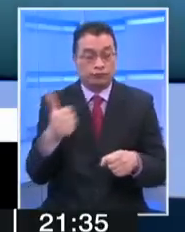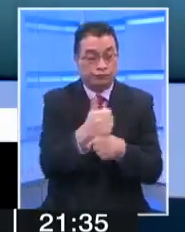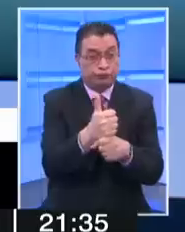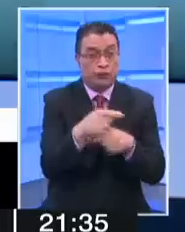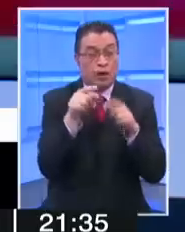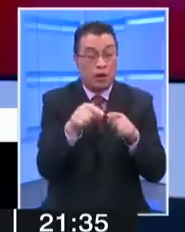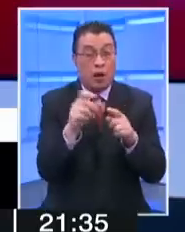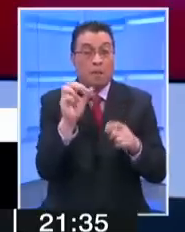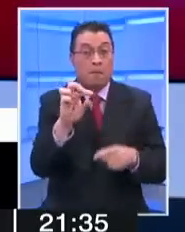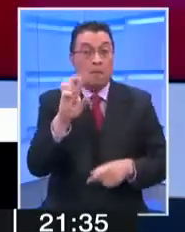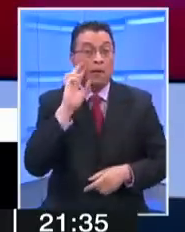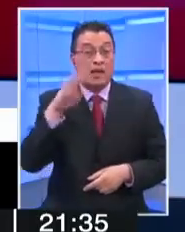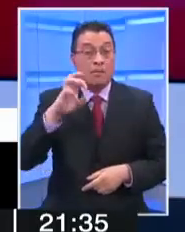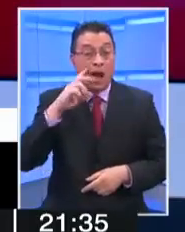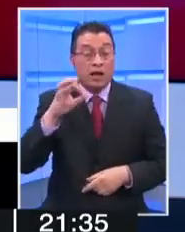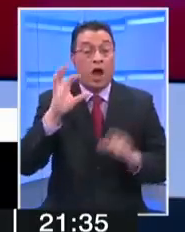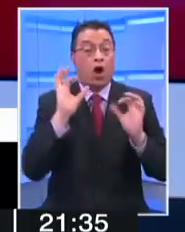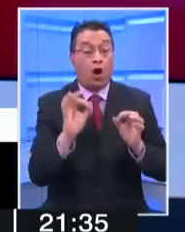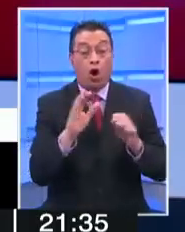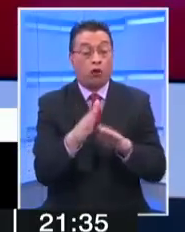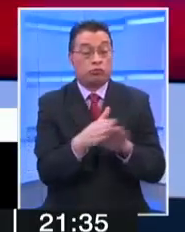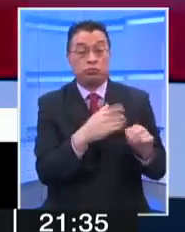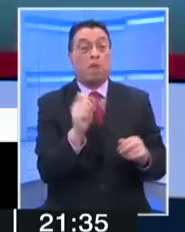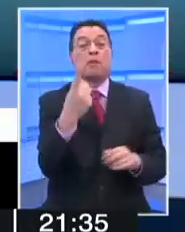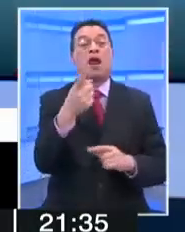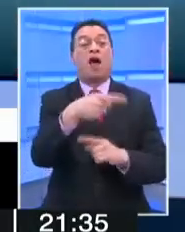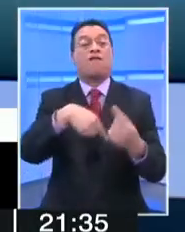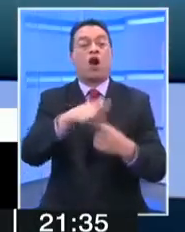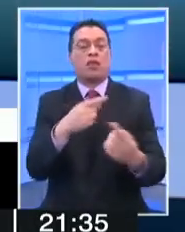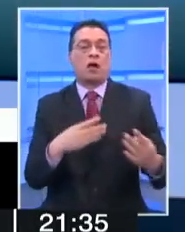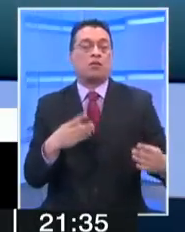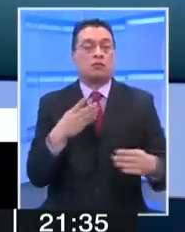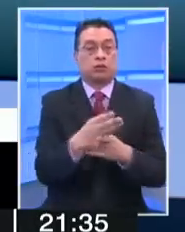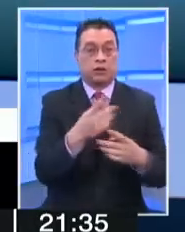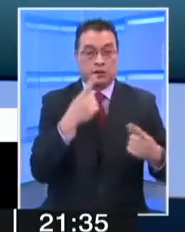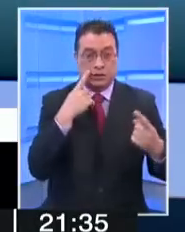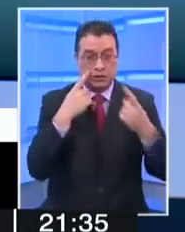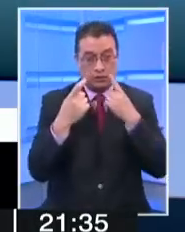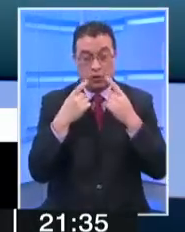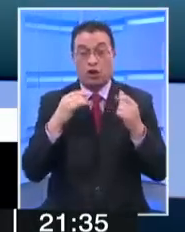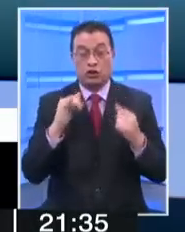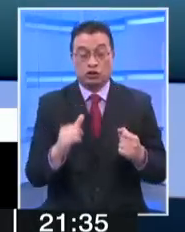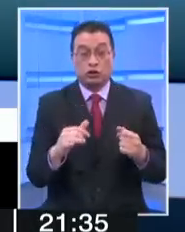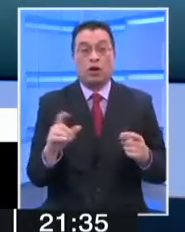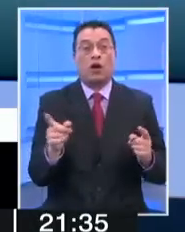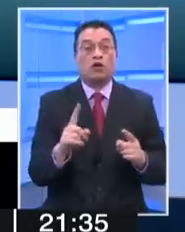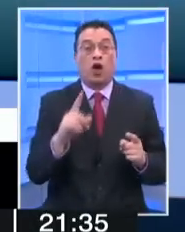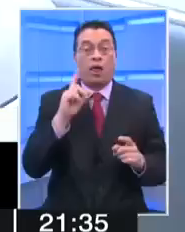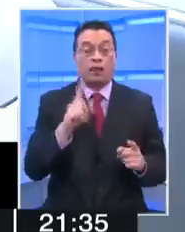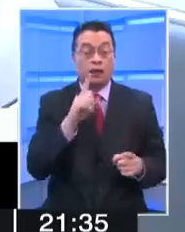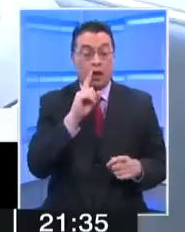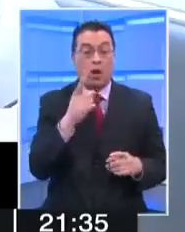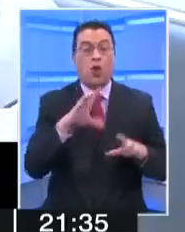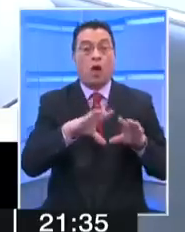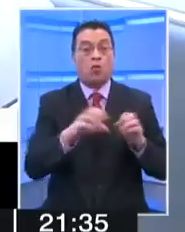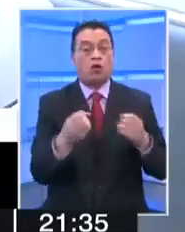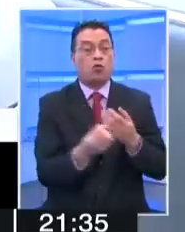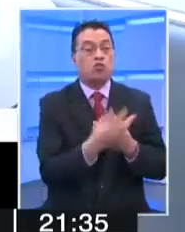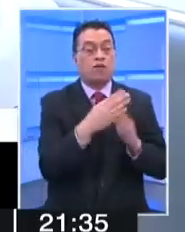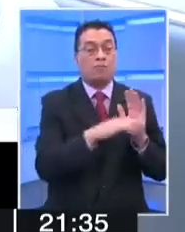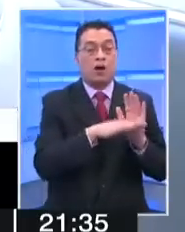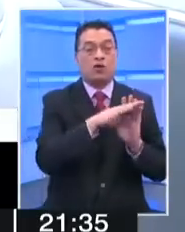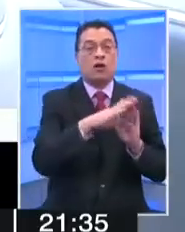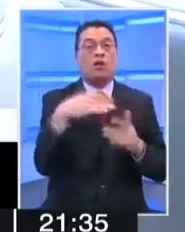propio a las primarias o llevarlo a una primera vuelta con los riesgos que eso significaría De no tener un acuerdo con la nueva mayoría para las